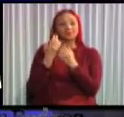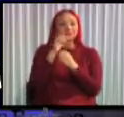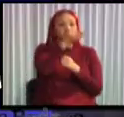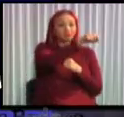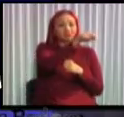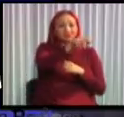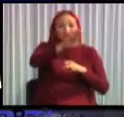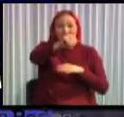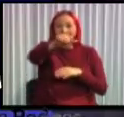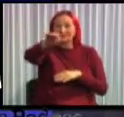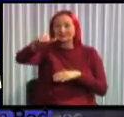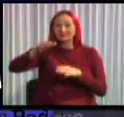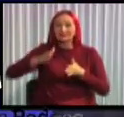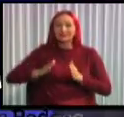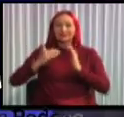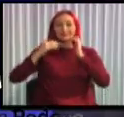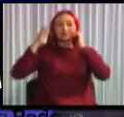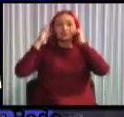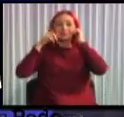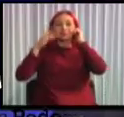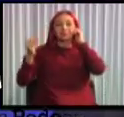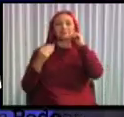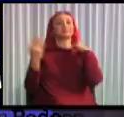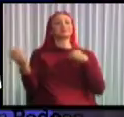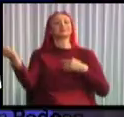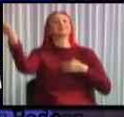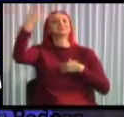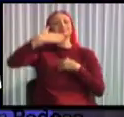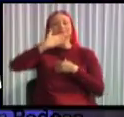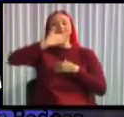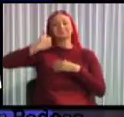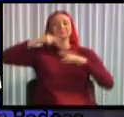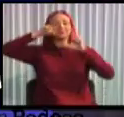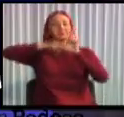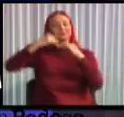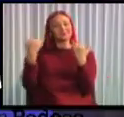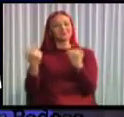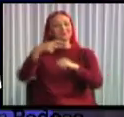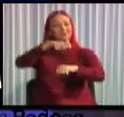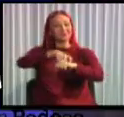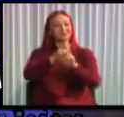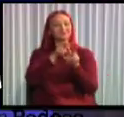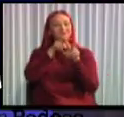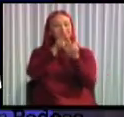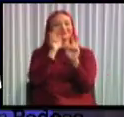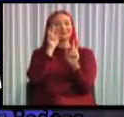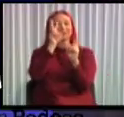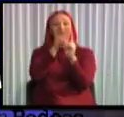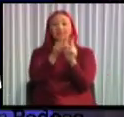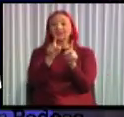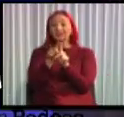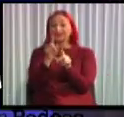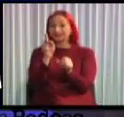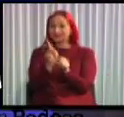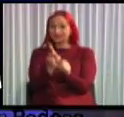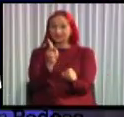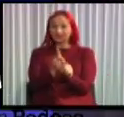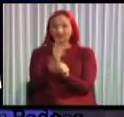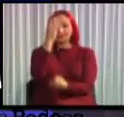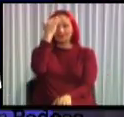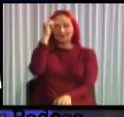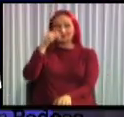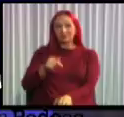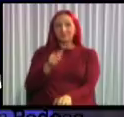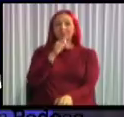hijo, llame a su hija, por favor, llame a esos muchachos y dígales, nos sentamos en este momento para conocer y para participar, porque hoy